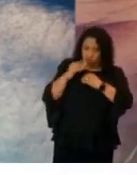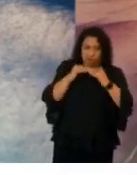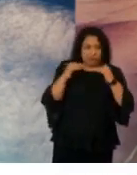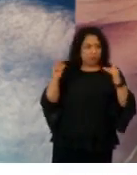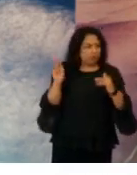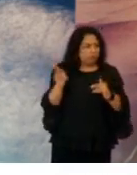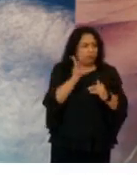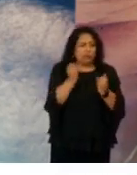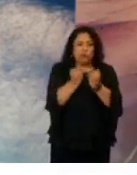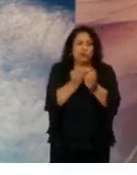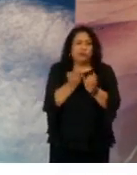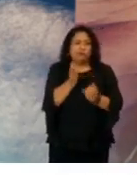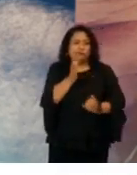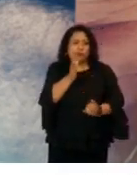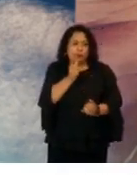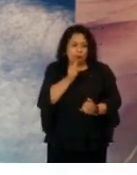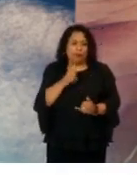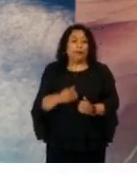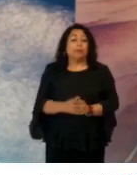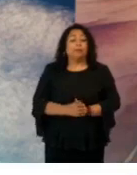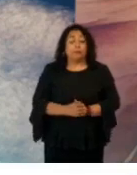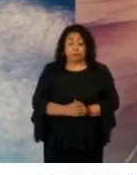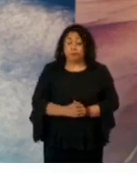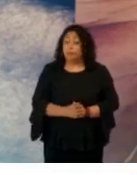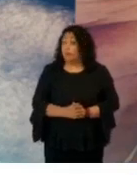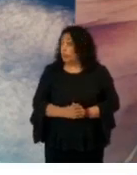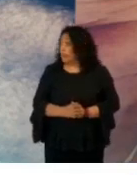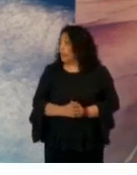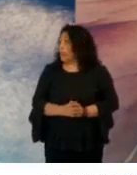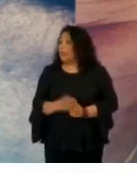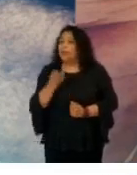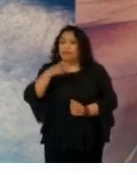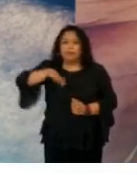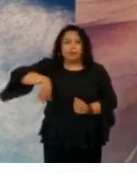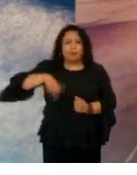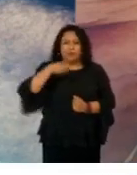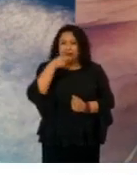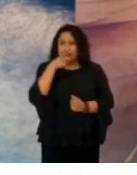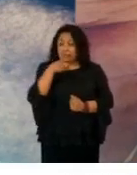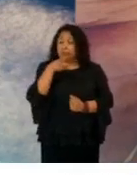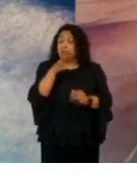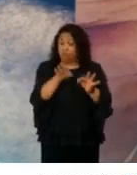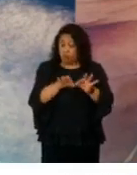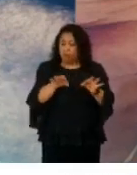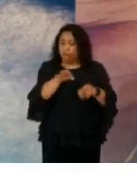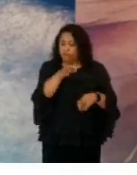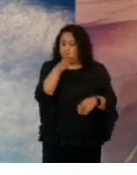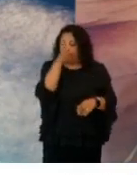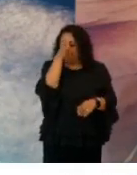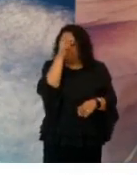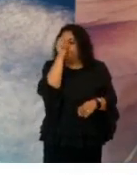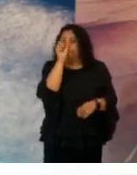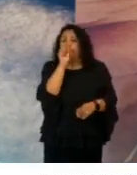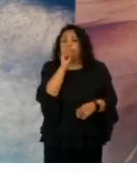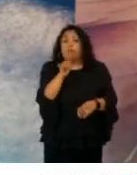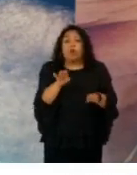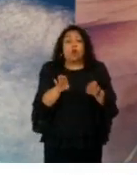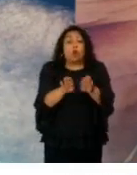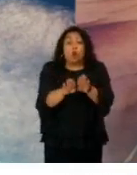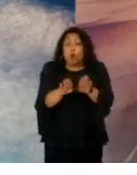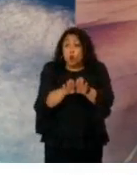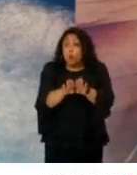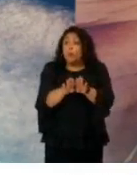iguales. Ahora, esto me sumaría a lo que decía Bernardo, que me parece bien importante, y es